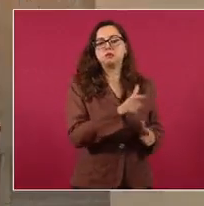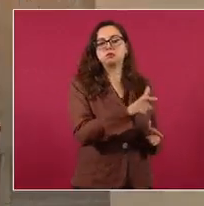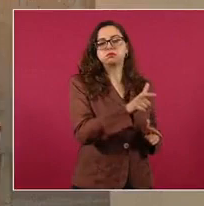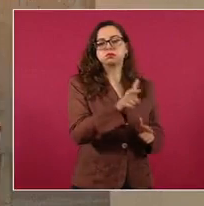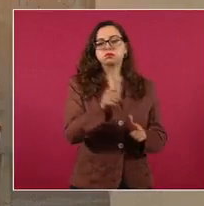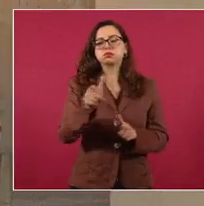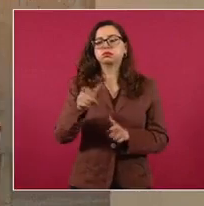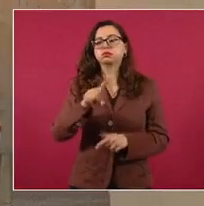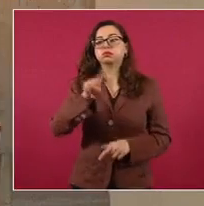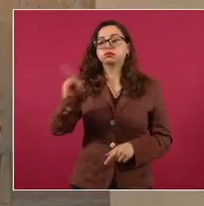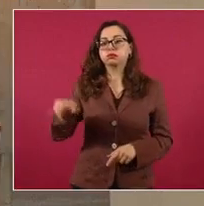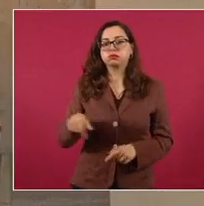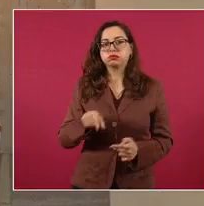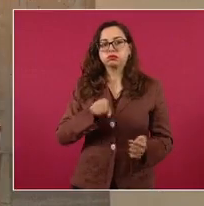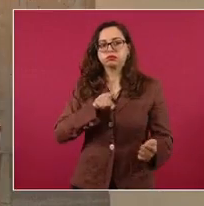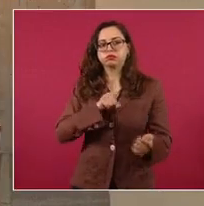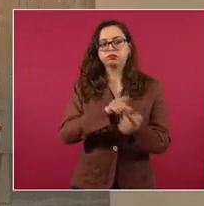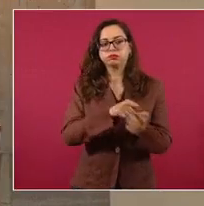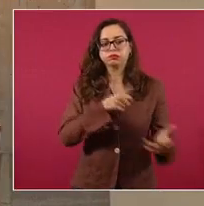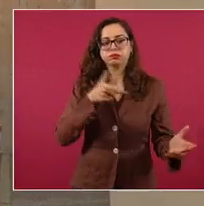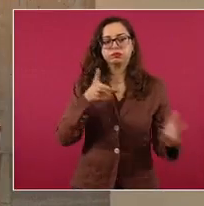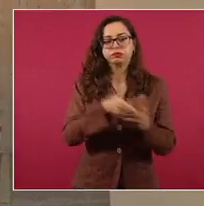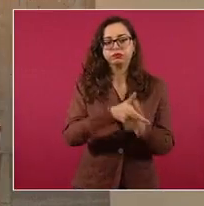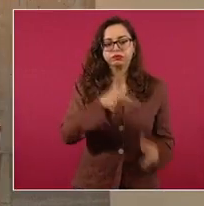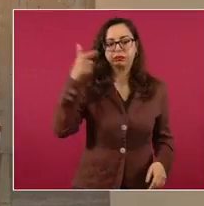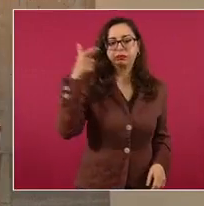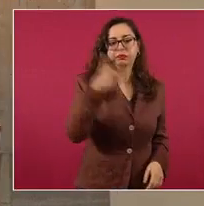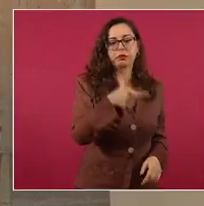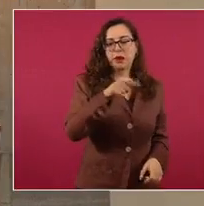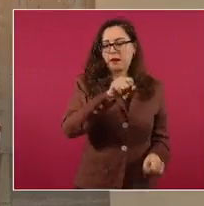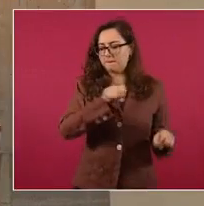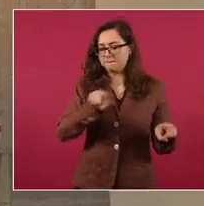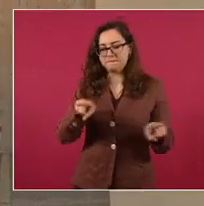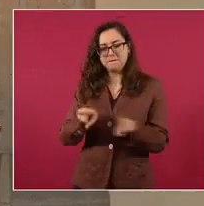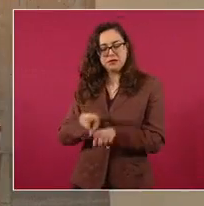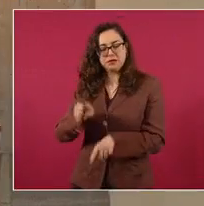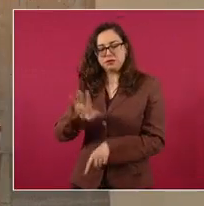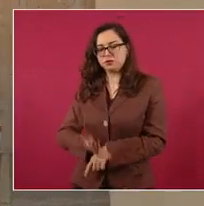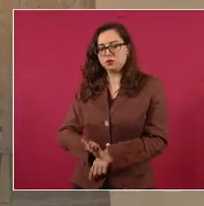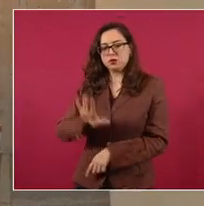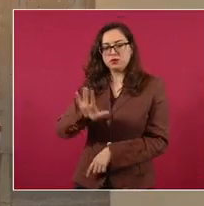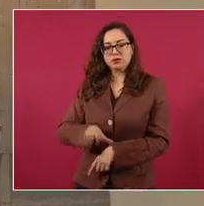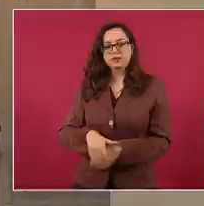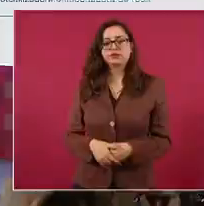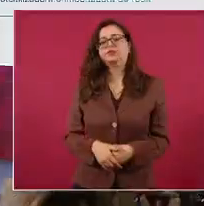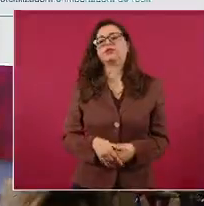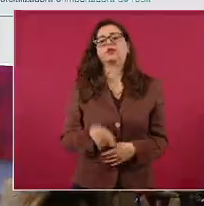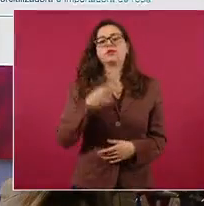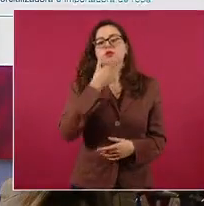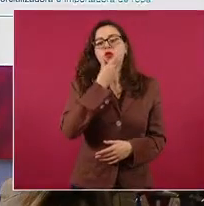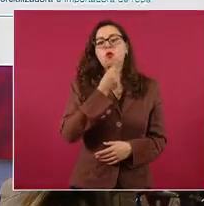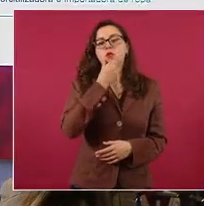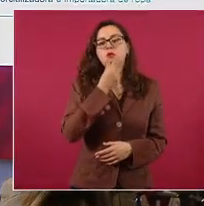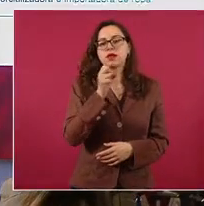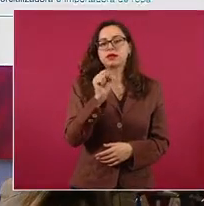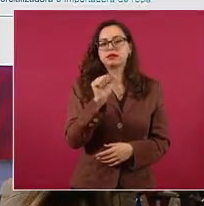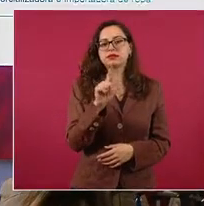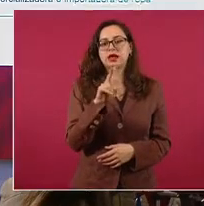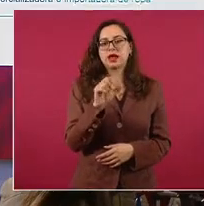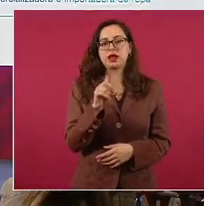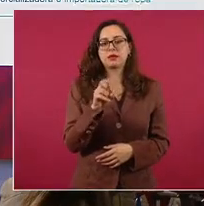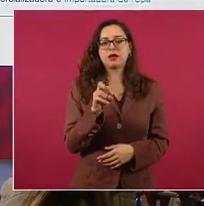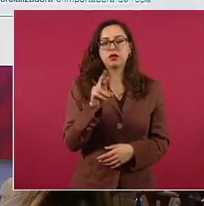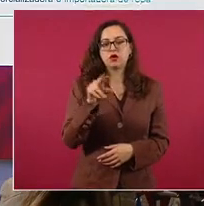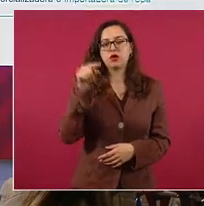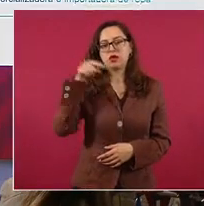de unas escaleras al haber llegado al baño. Salvador Llamas se desempeñaba como director general del Sistema de Agua Potable,